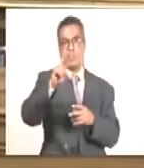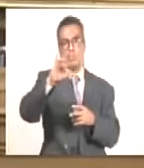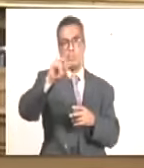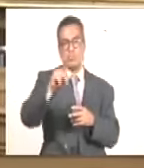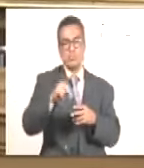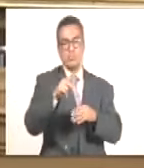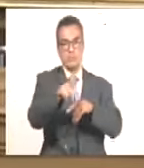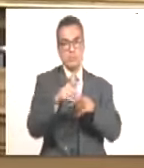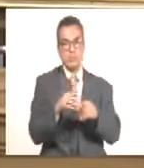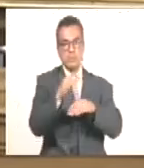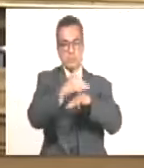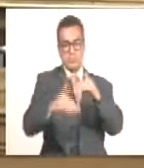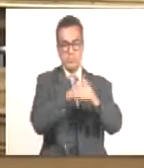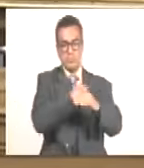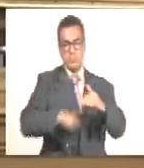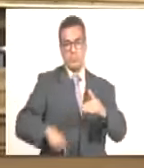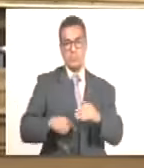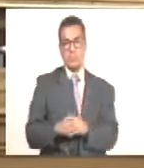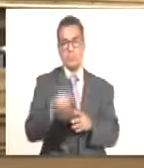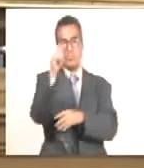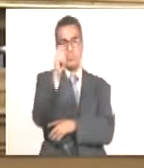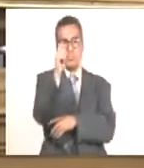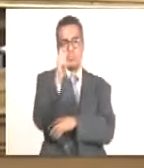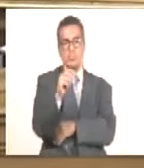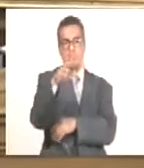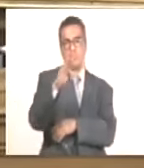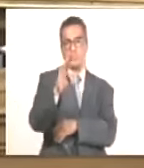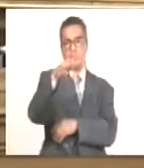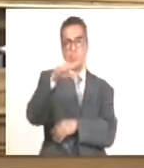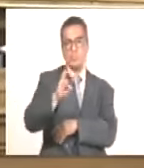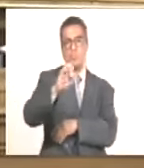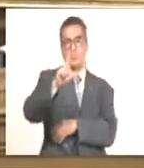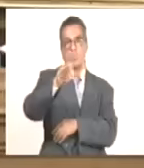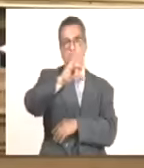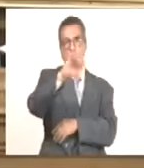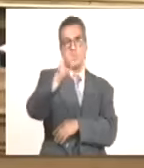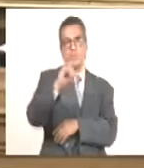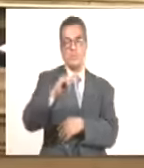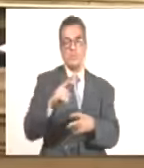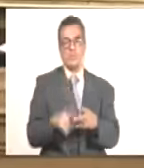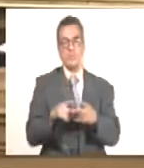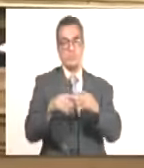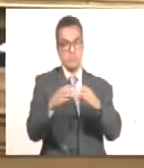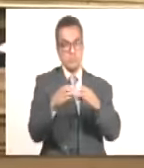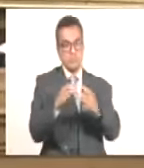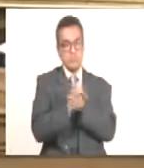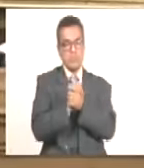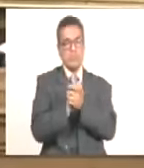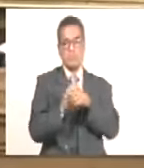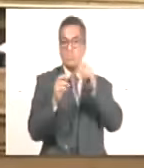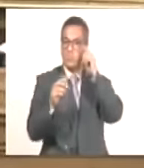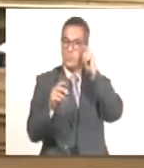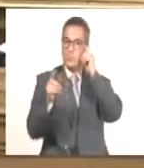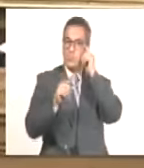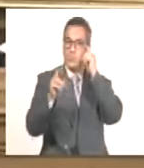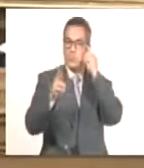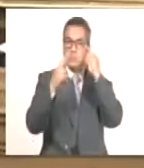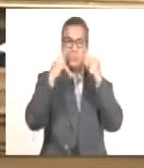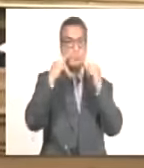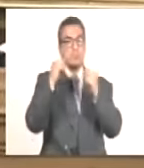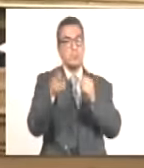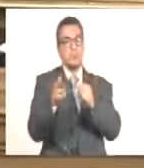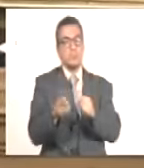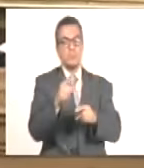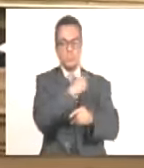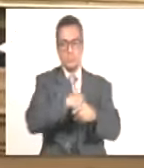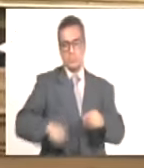y cuenta con la vicepresidencia del diputado Félix Barrios. El grupo de amistad con la República de Haití